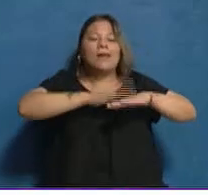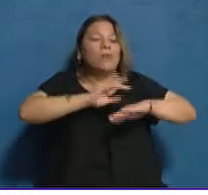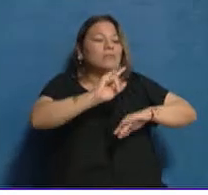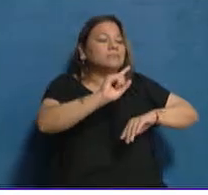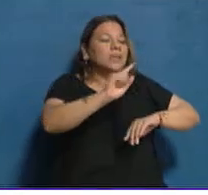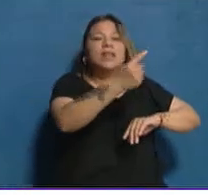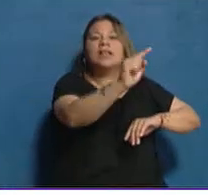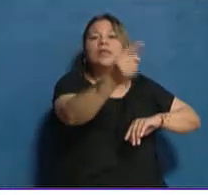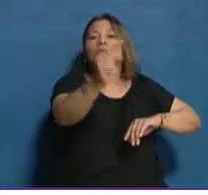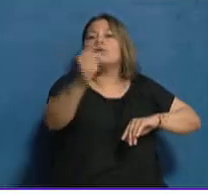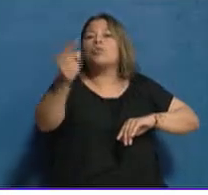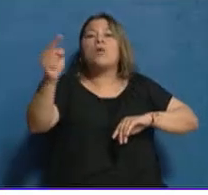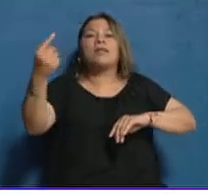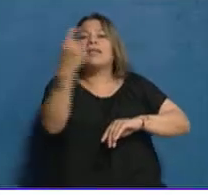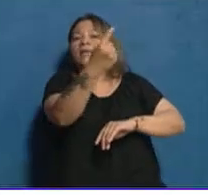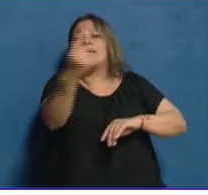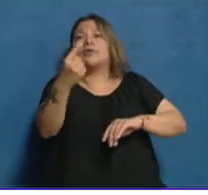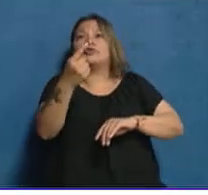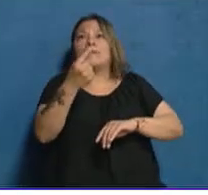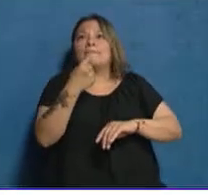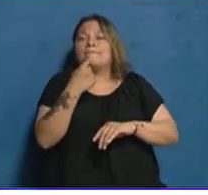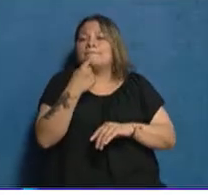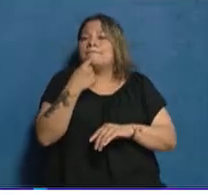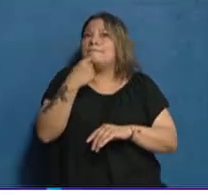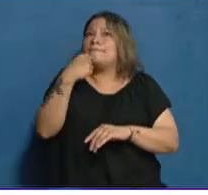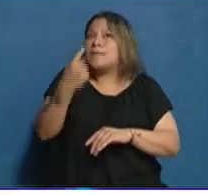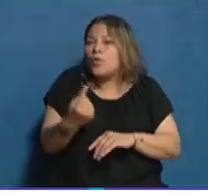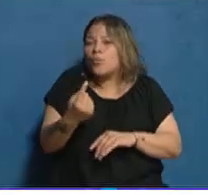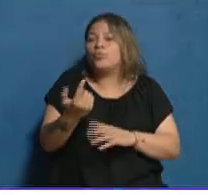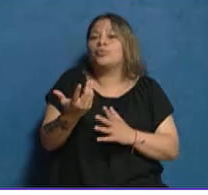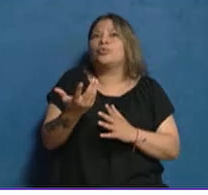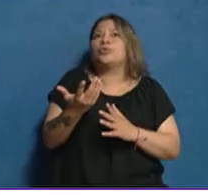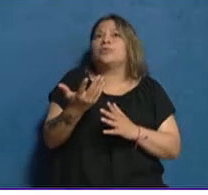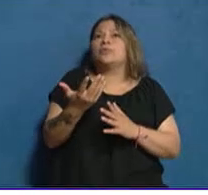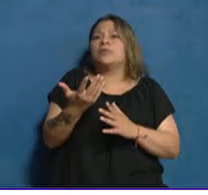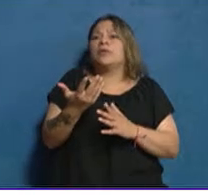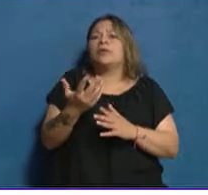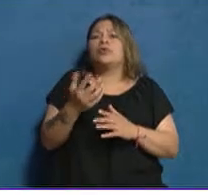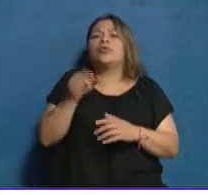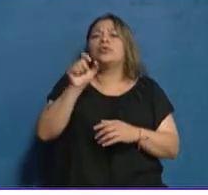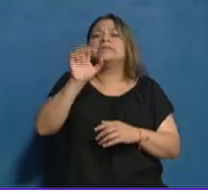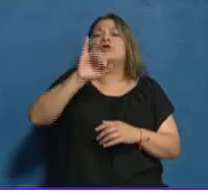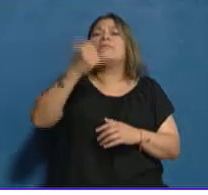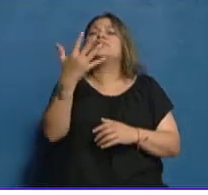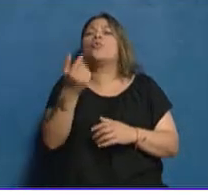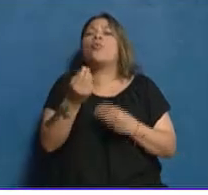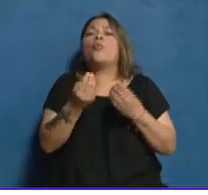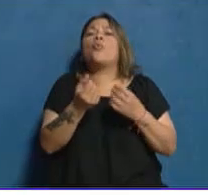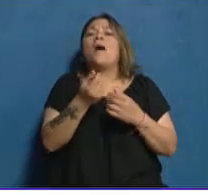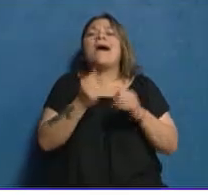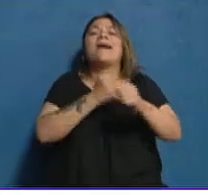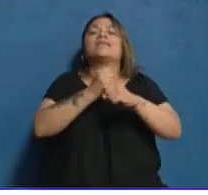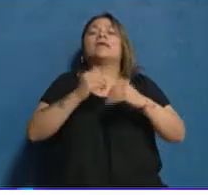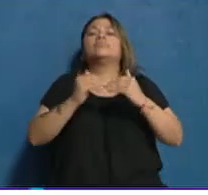uno es esto. O sea, yo quiero preguntarte a vos y a todos, ¿cuál es tu 0,5? Yo puedo decir mi